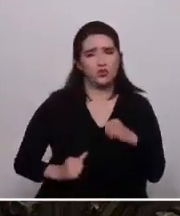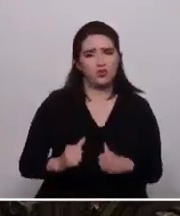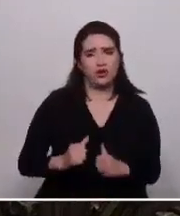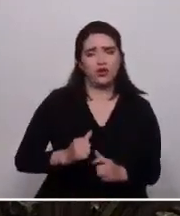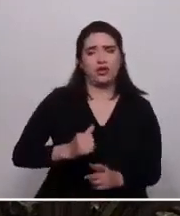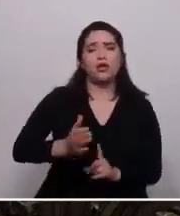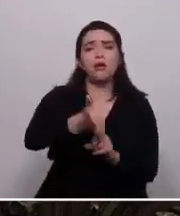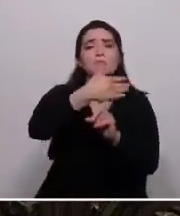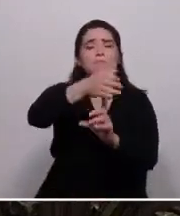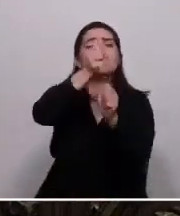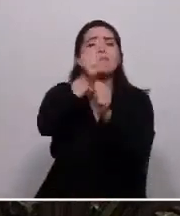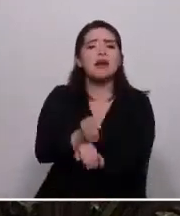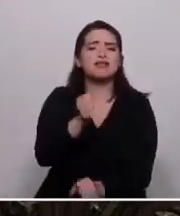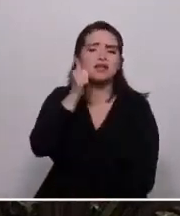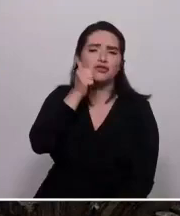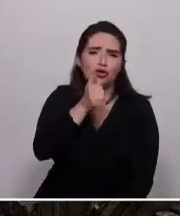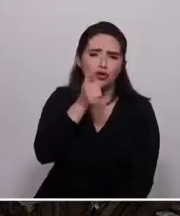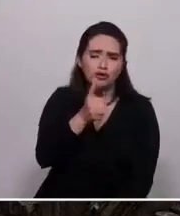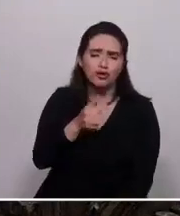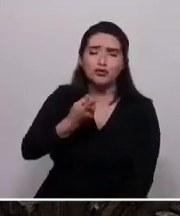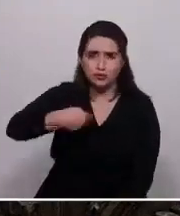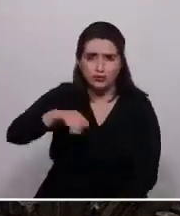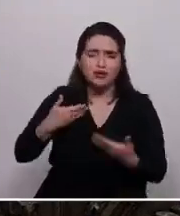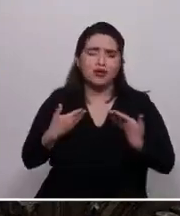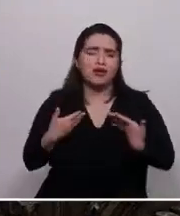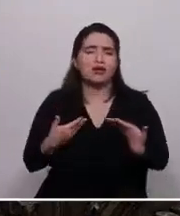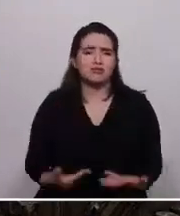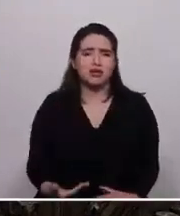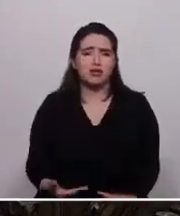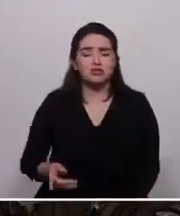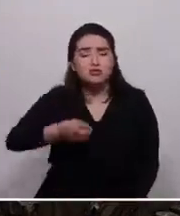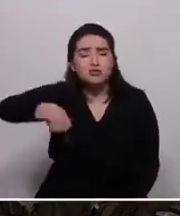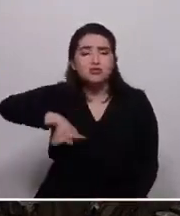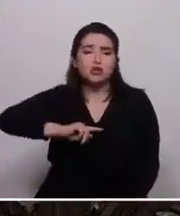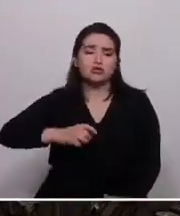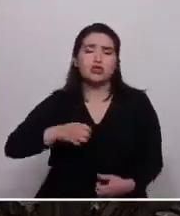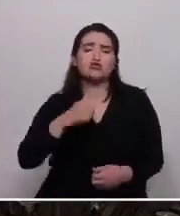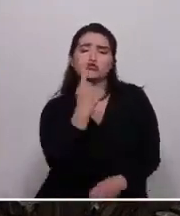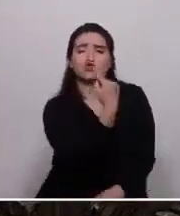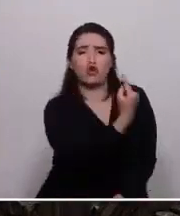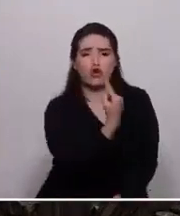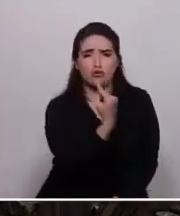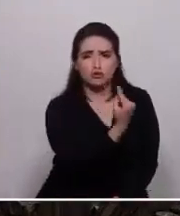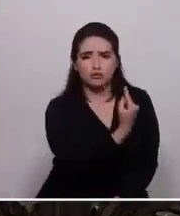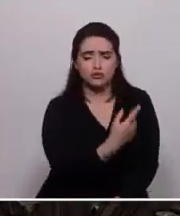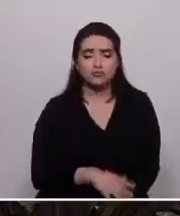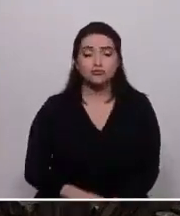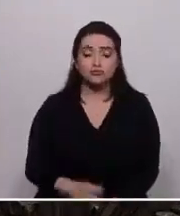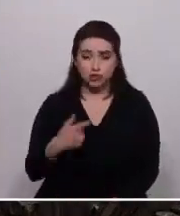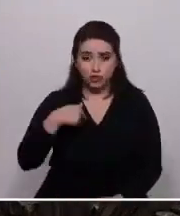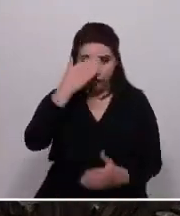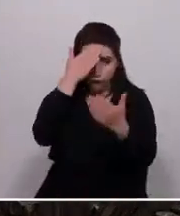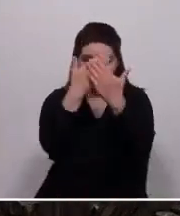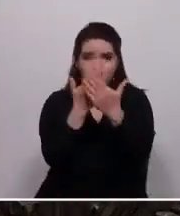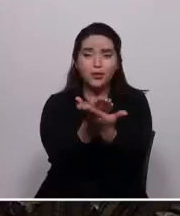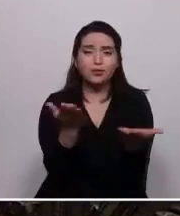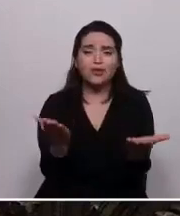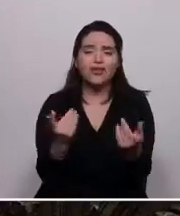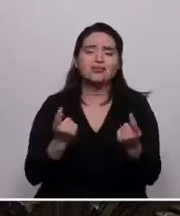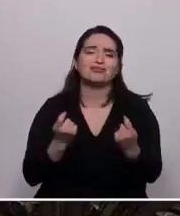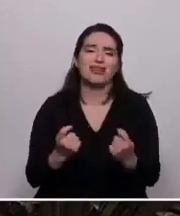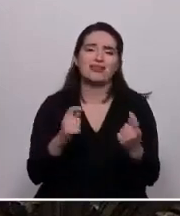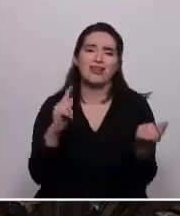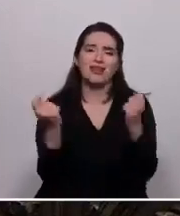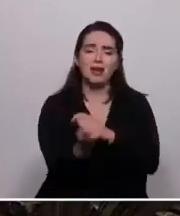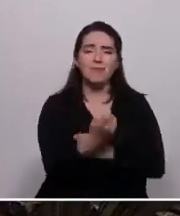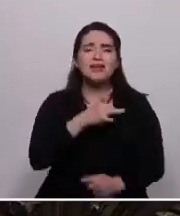días, pero estamos cansados de hacer patria solos. Hoy estoy frente a ustedes para tratar de cambiar ese Chile que